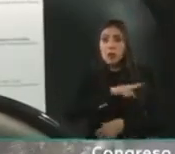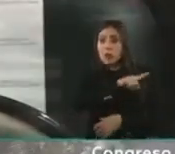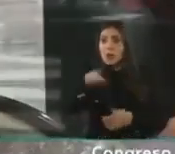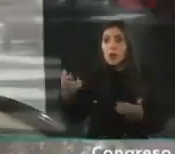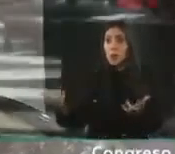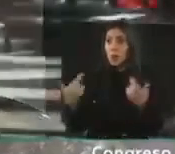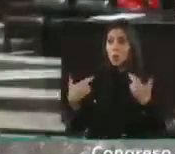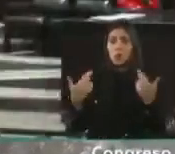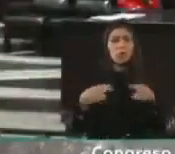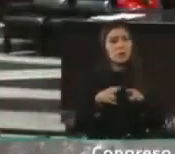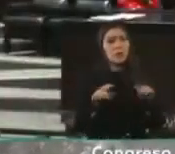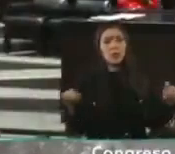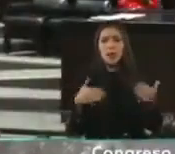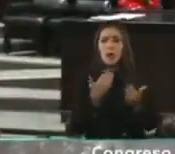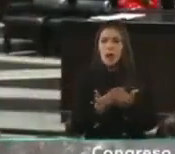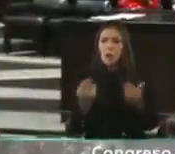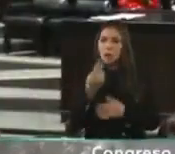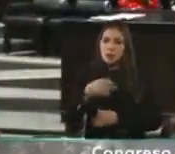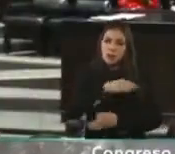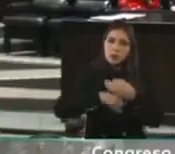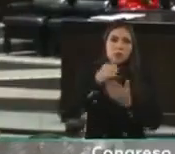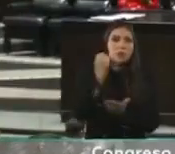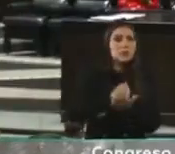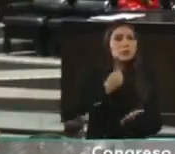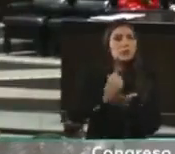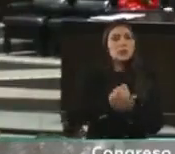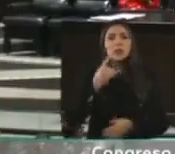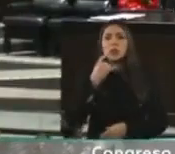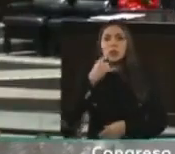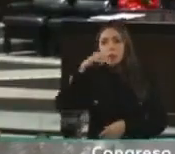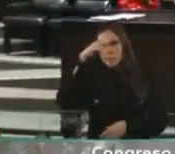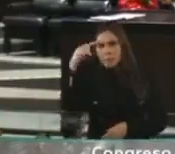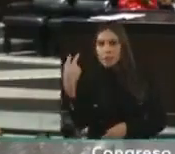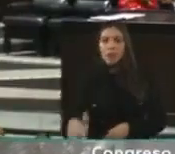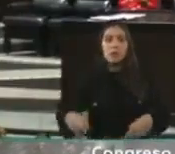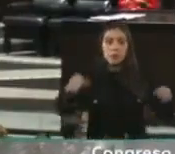es el momento y la hora de luchar por México. ¡Que viva México!